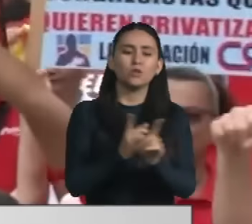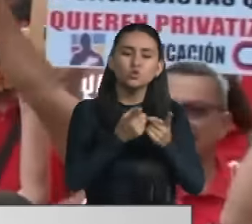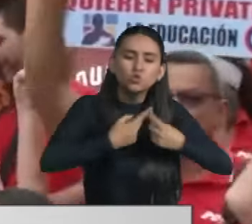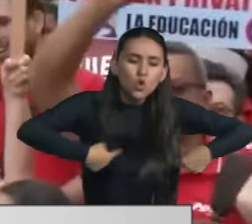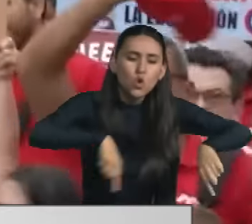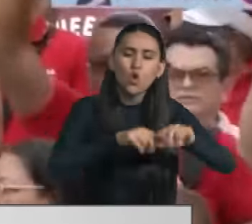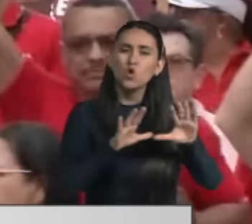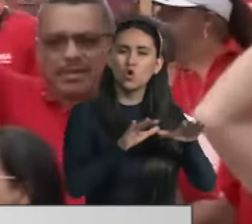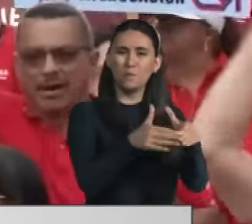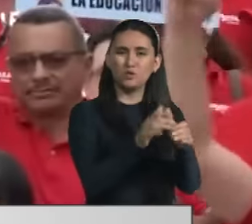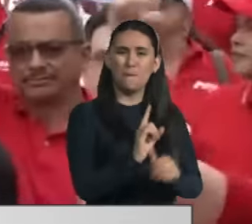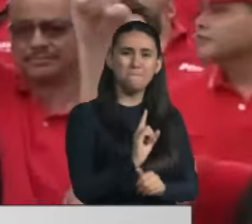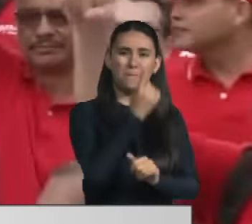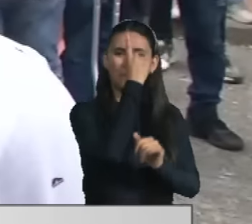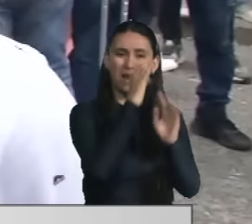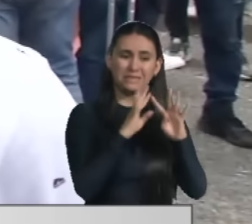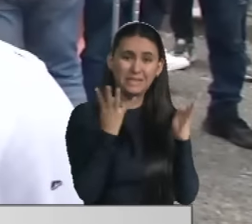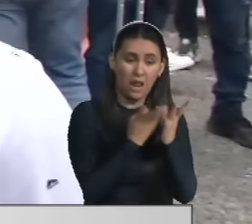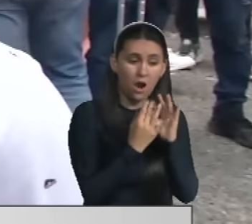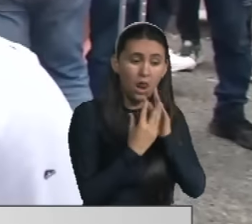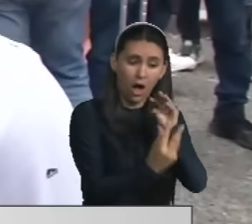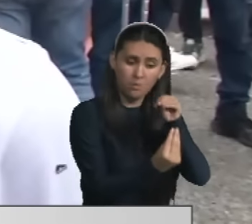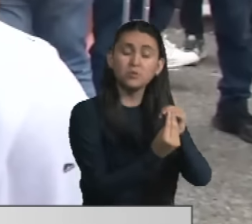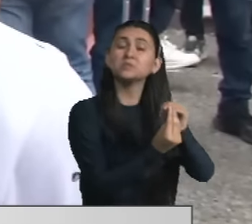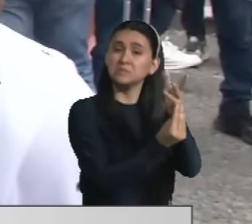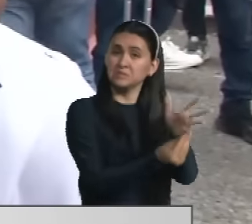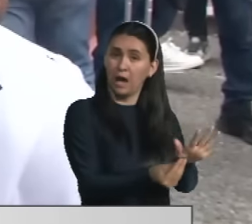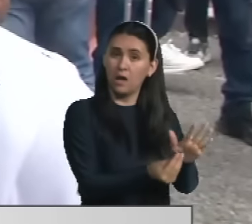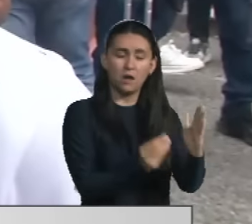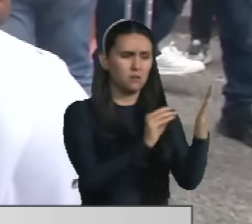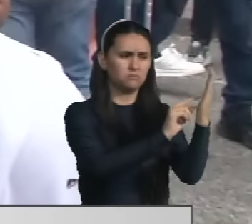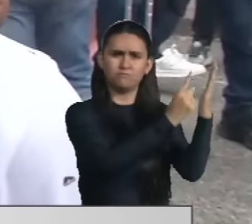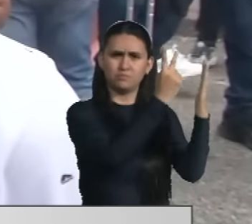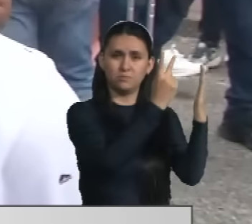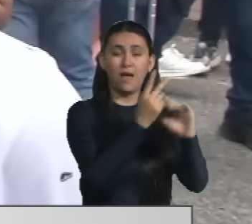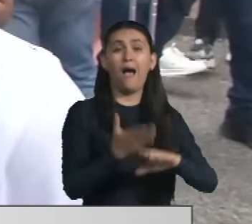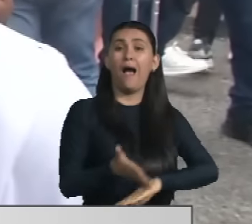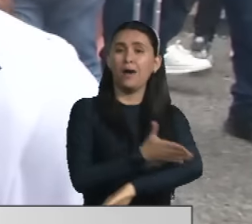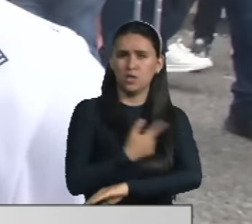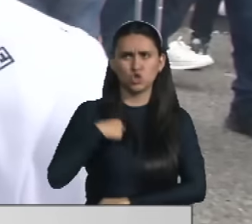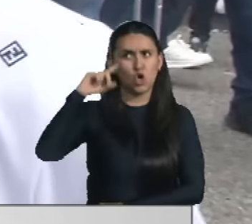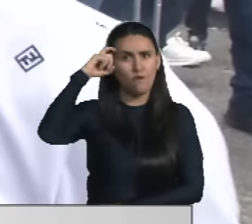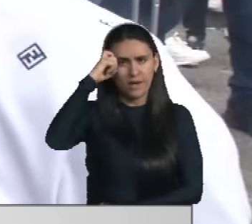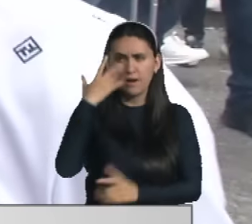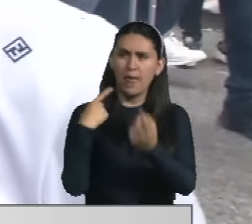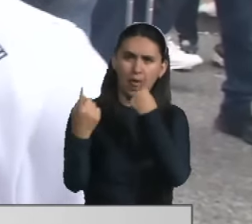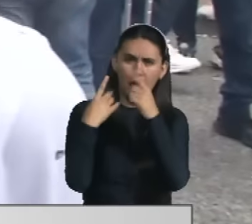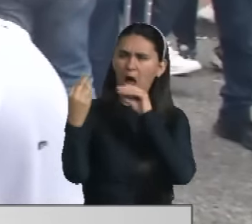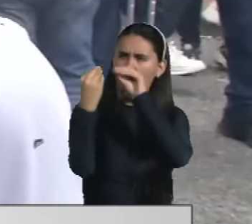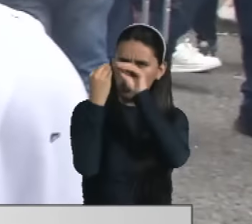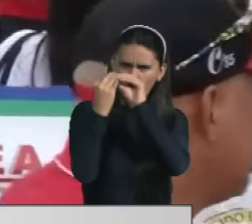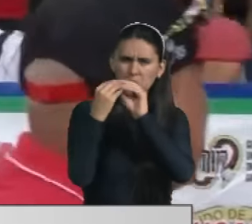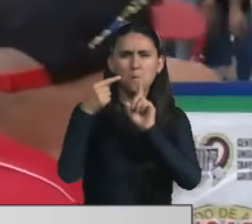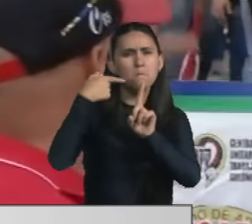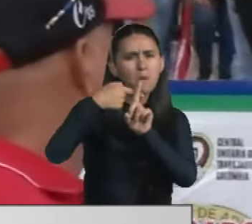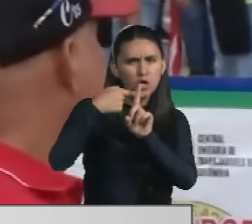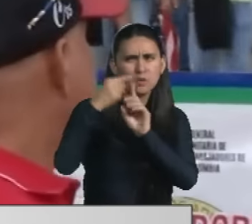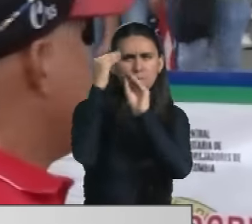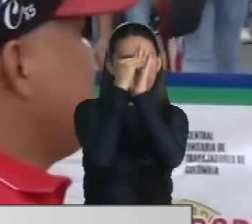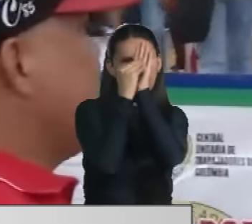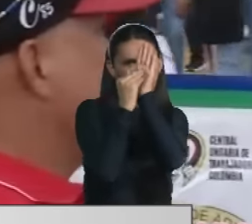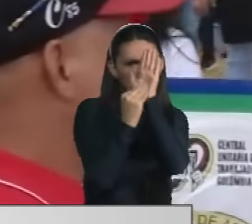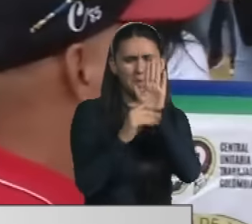del Senado de la República. Habíamos acordado con el gobierno muchas cosas positivas en la reforma de la